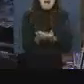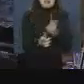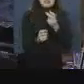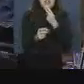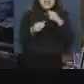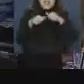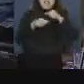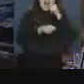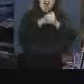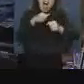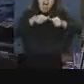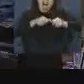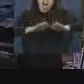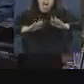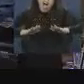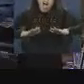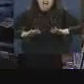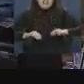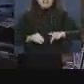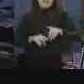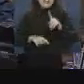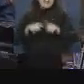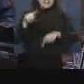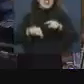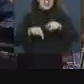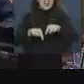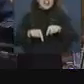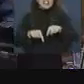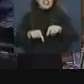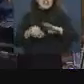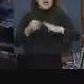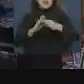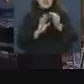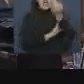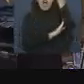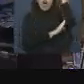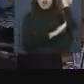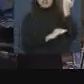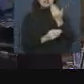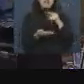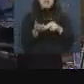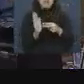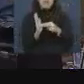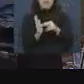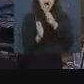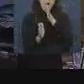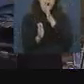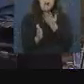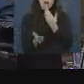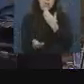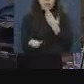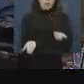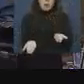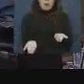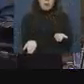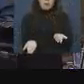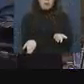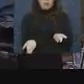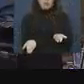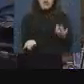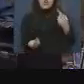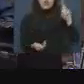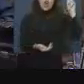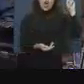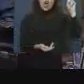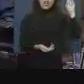vida estos territorios de pueblo originario o el mismo problema del agua que es un problema que nos atraviesa a todos desde el